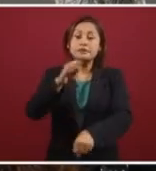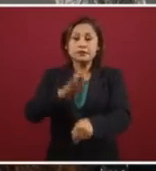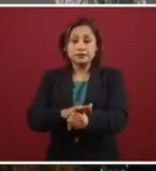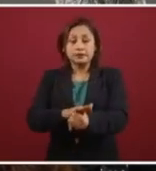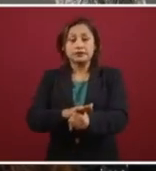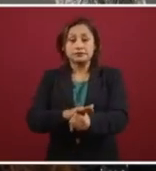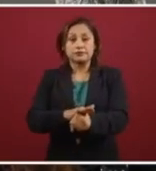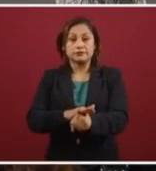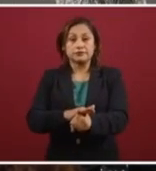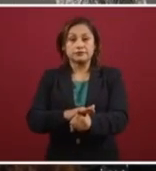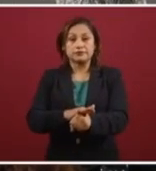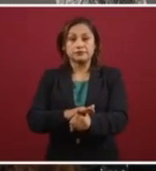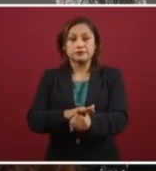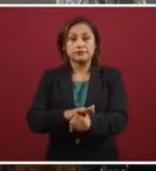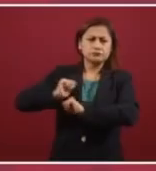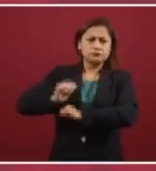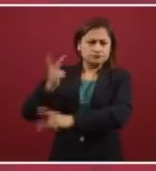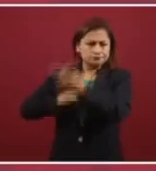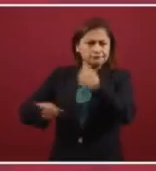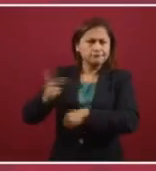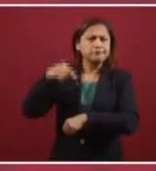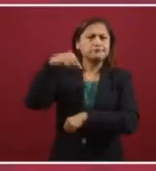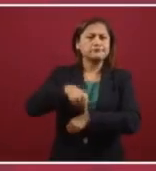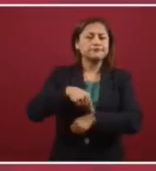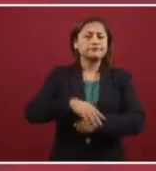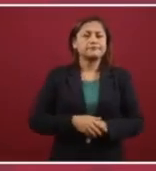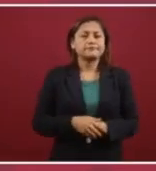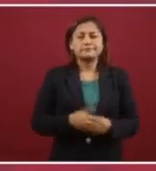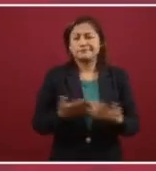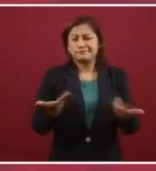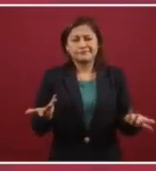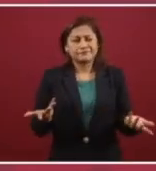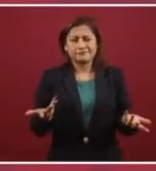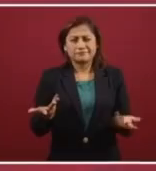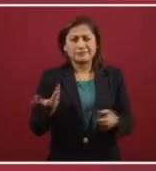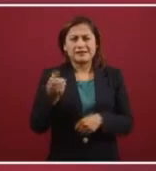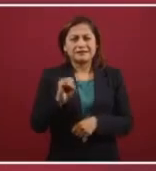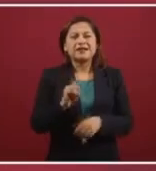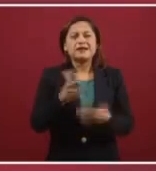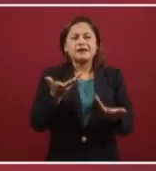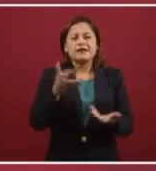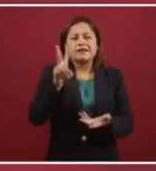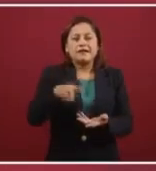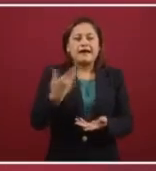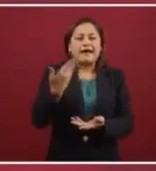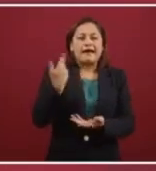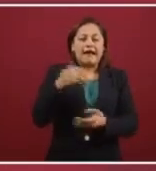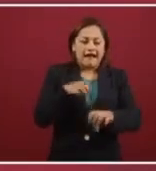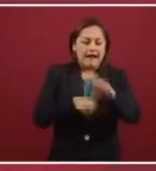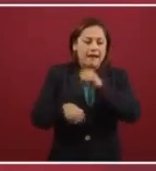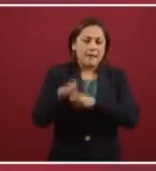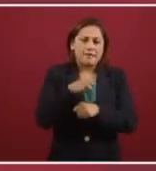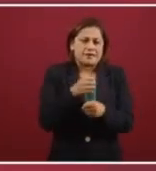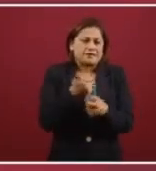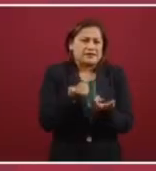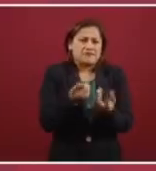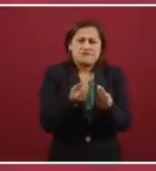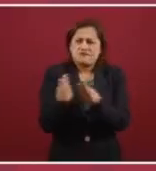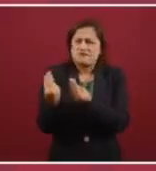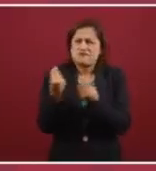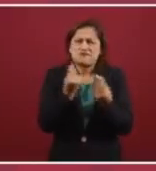se hizo unos pinos que estaba de moda de esta empresa pero lo que hay que